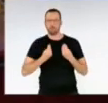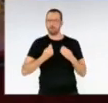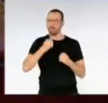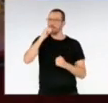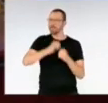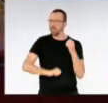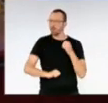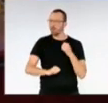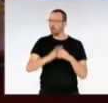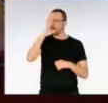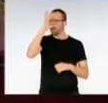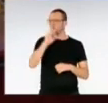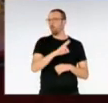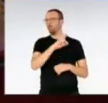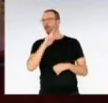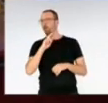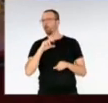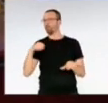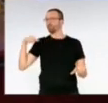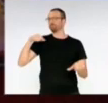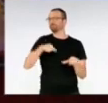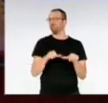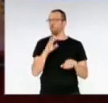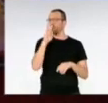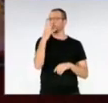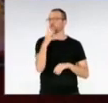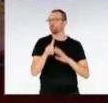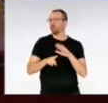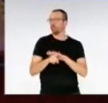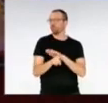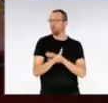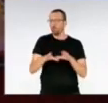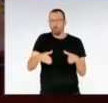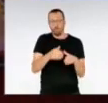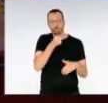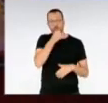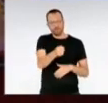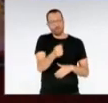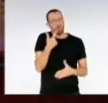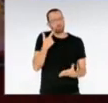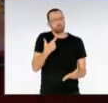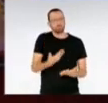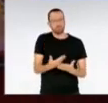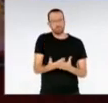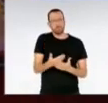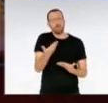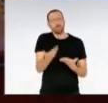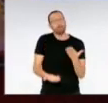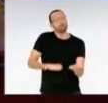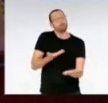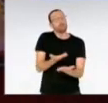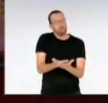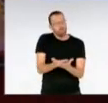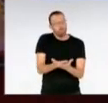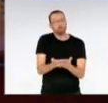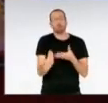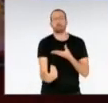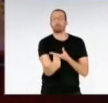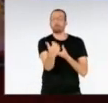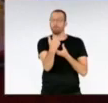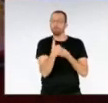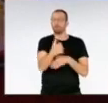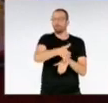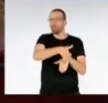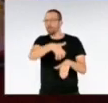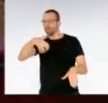van a valorar la gestión que hemos hecho en estos 4 años, y lo que le pedimos es que, desde luego, nos den una